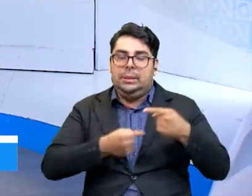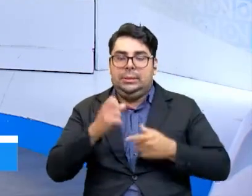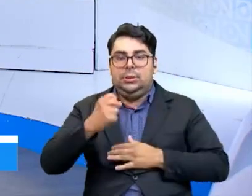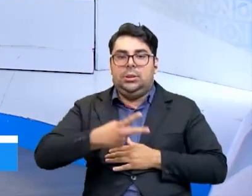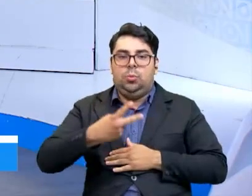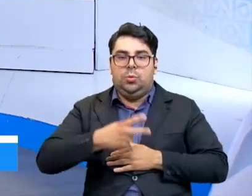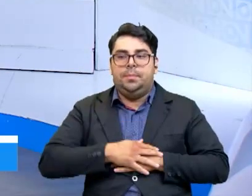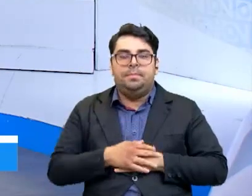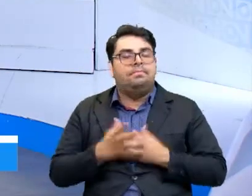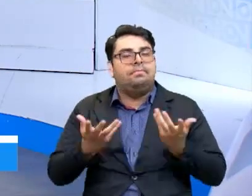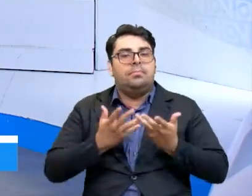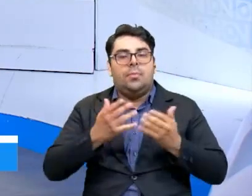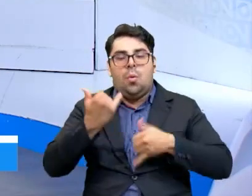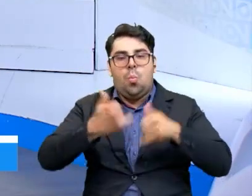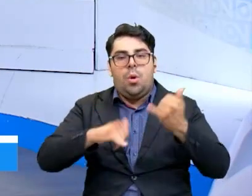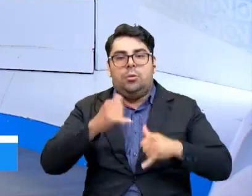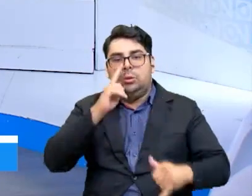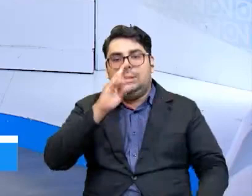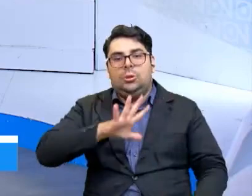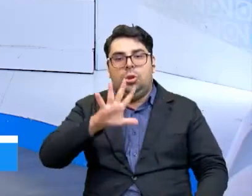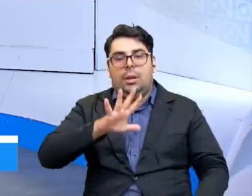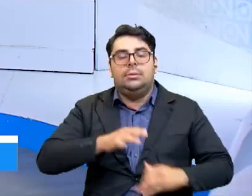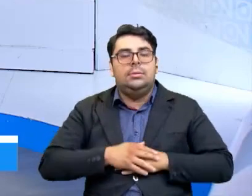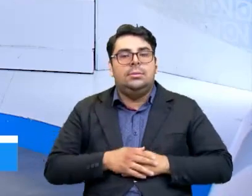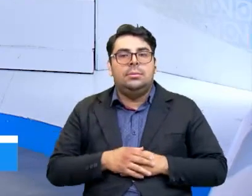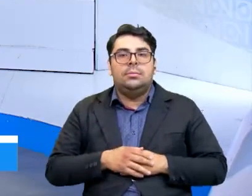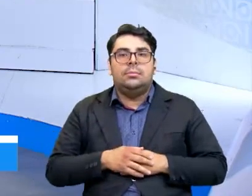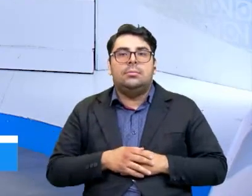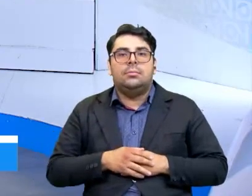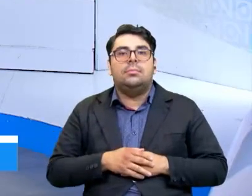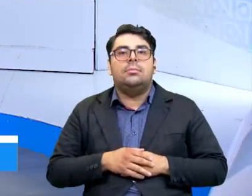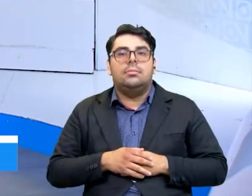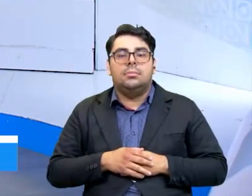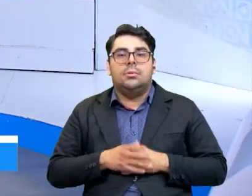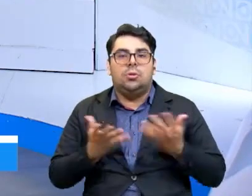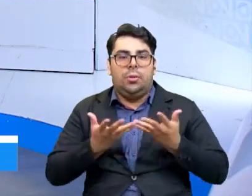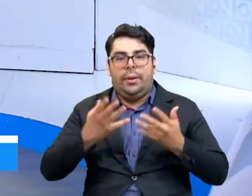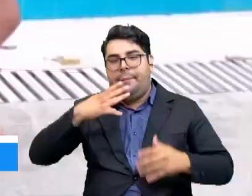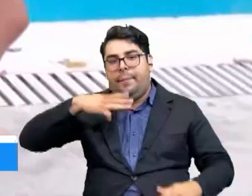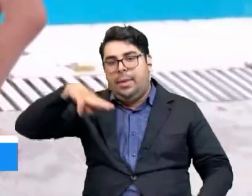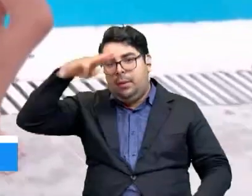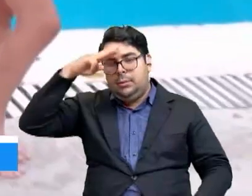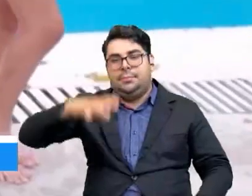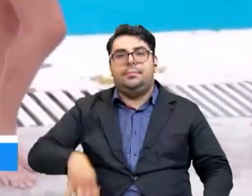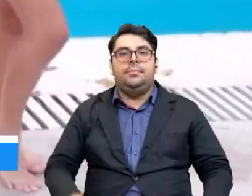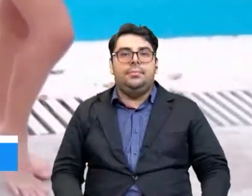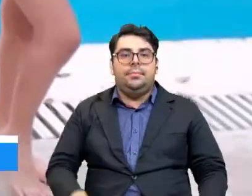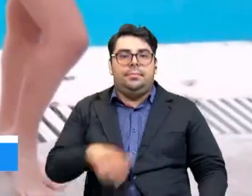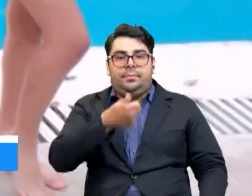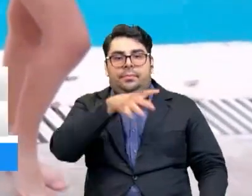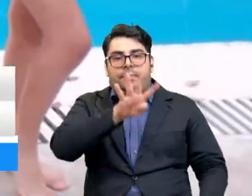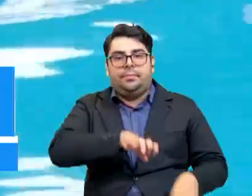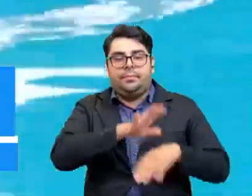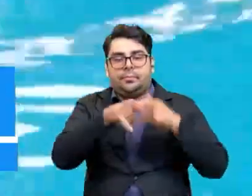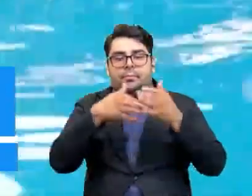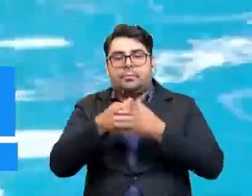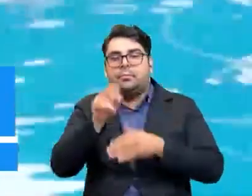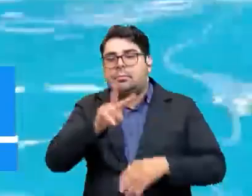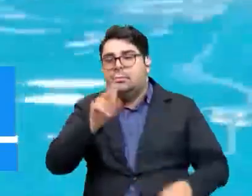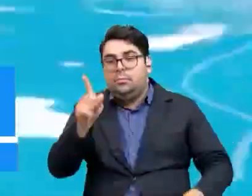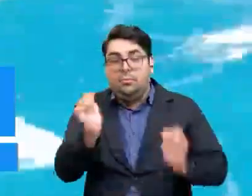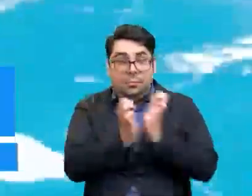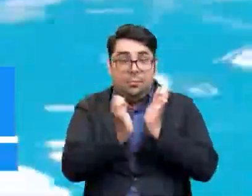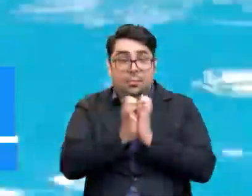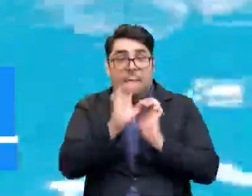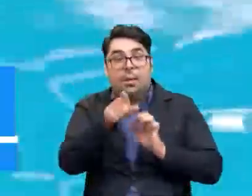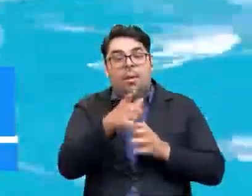los Juegos Nacionales. Esta vez será eliminación en Medellín. Del 19 al 21 de mayo, el equipo norte